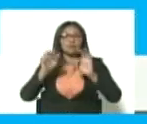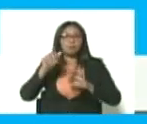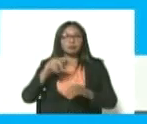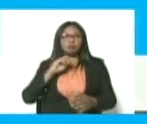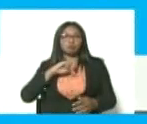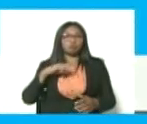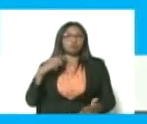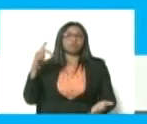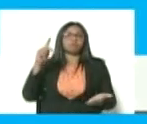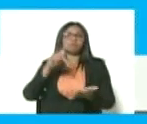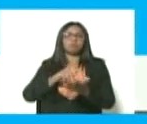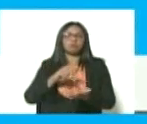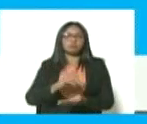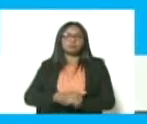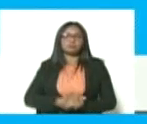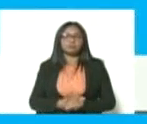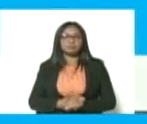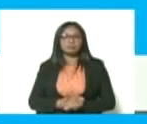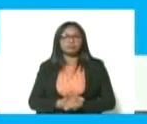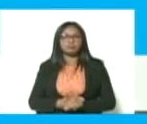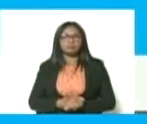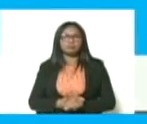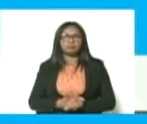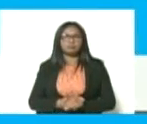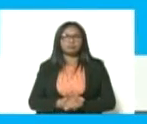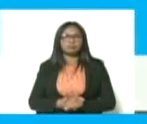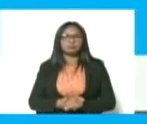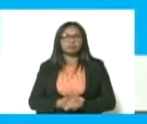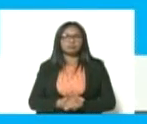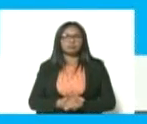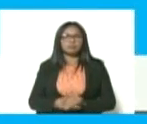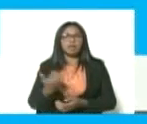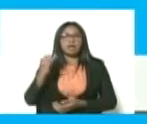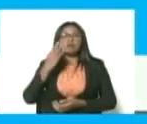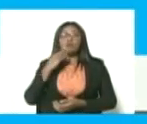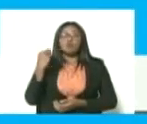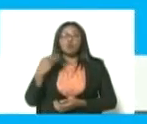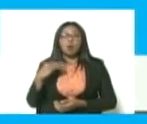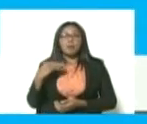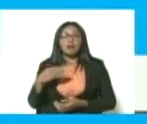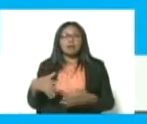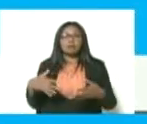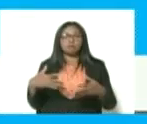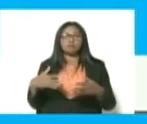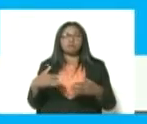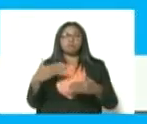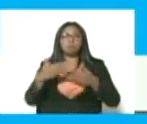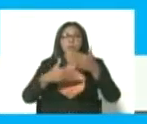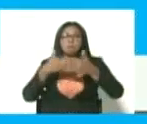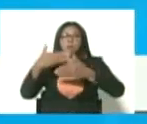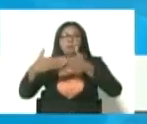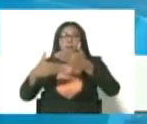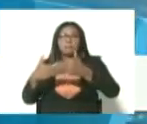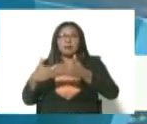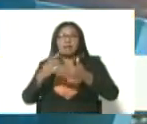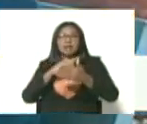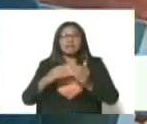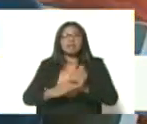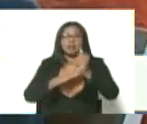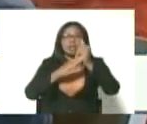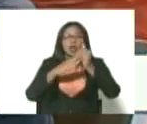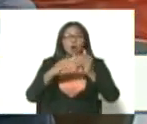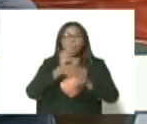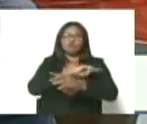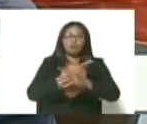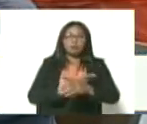estaremos. Hay una juventud formándose. Y esa juventud que tiene liderazgo y poder